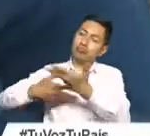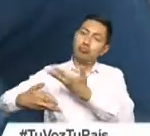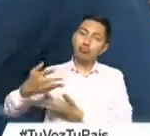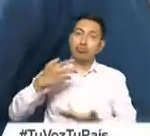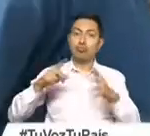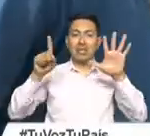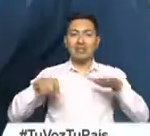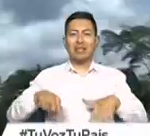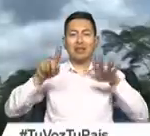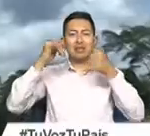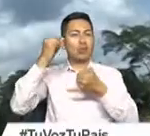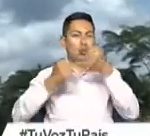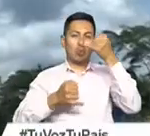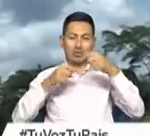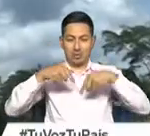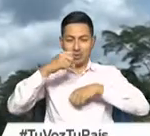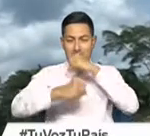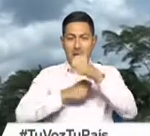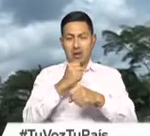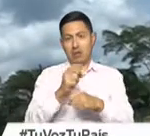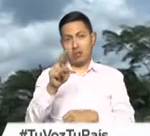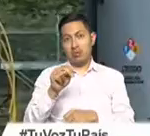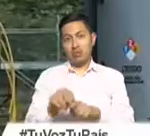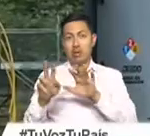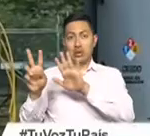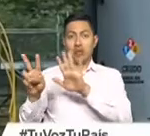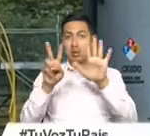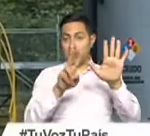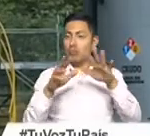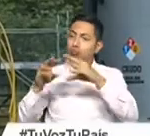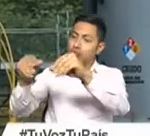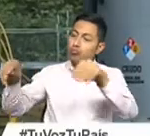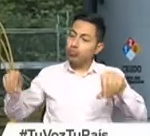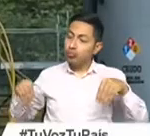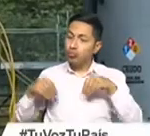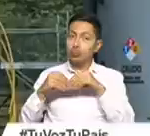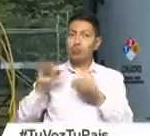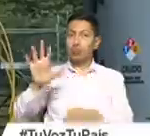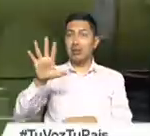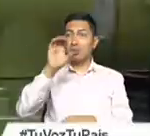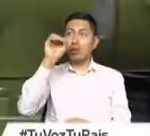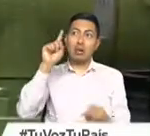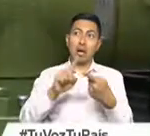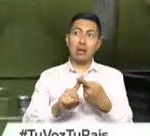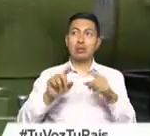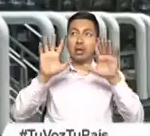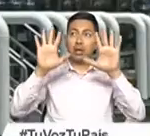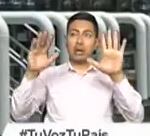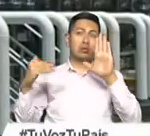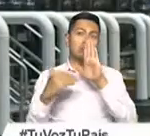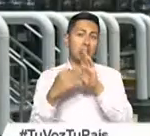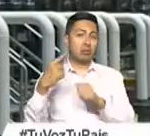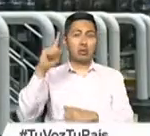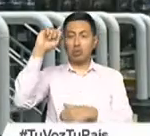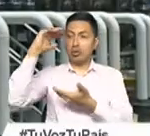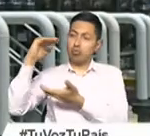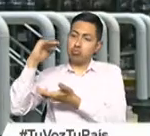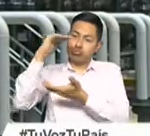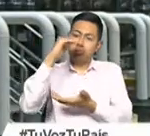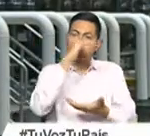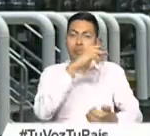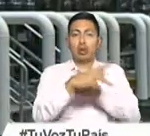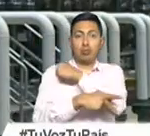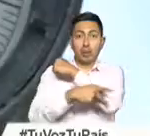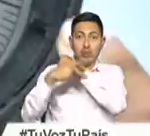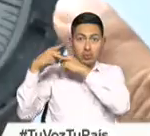de 2017, cuentan con reservas que van desde los 50 hasta los 610 mil millones de barriles, según estudios